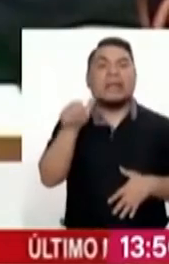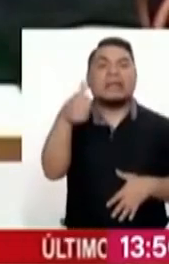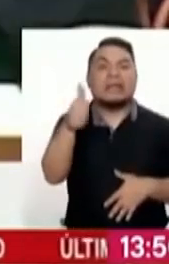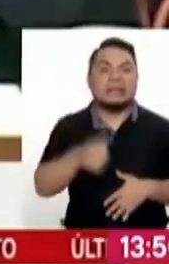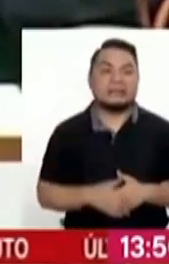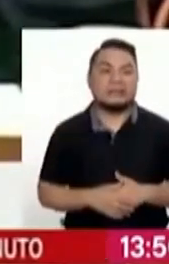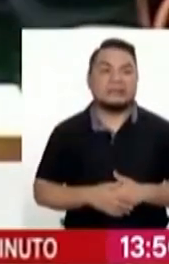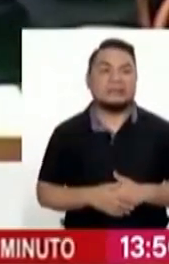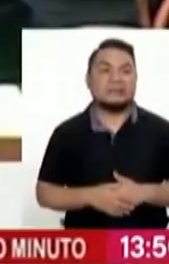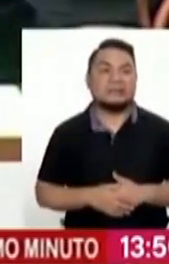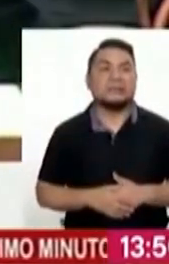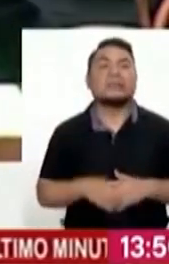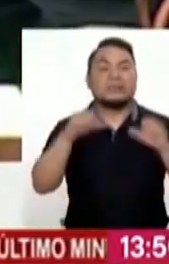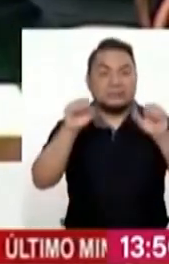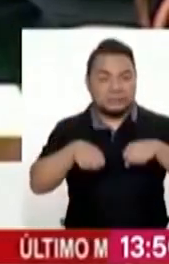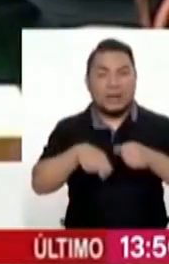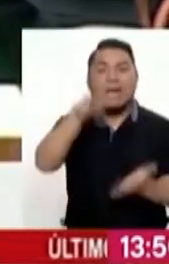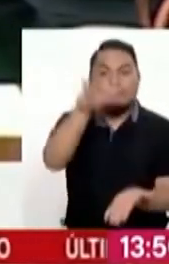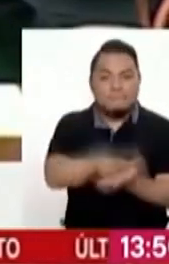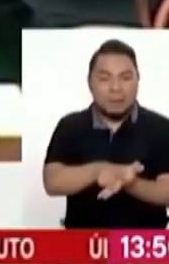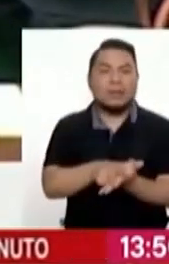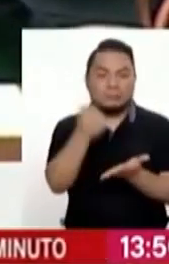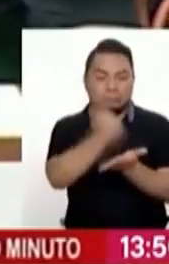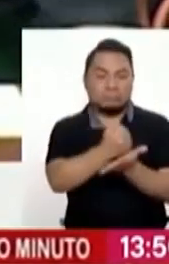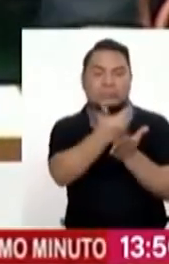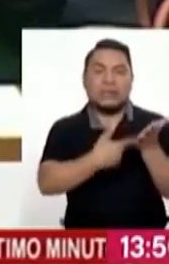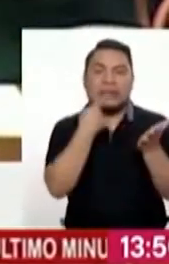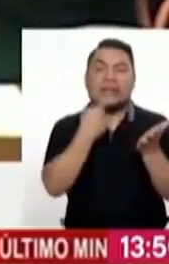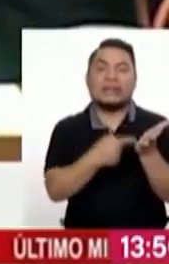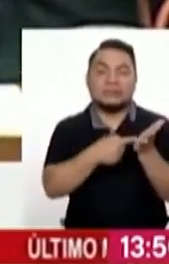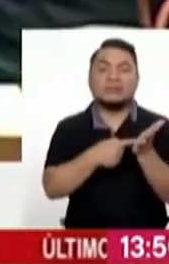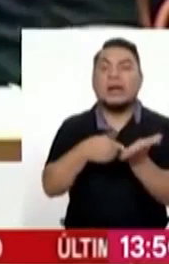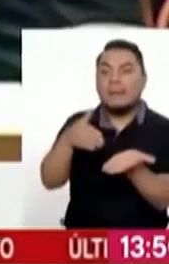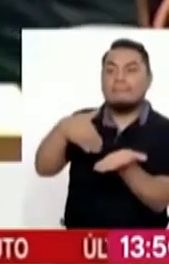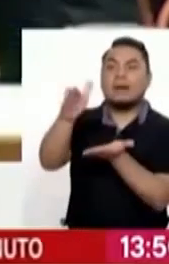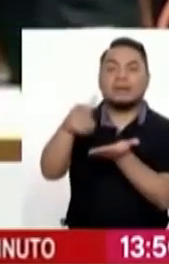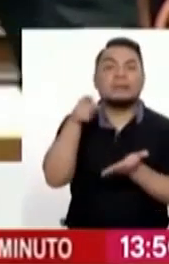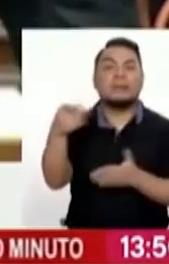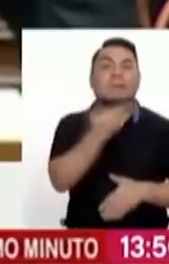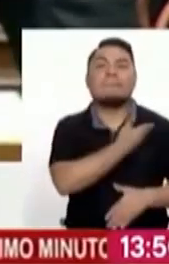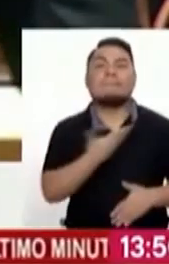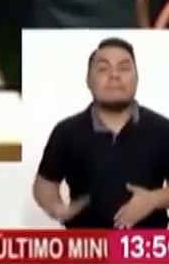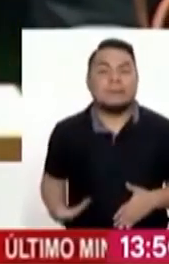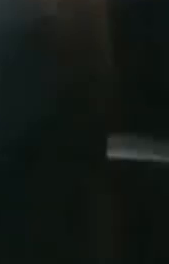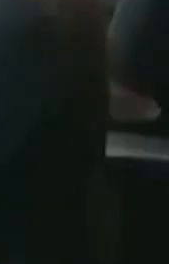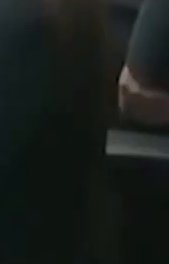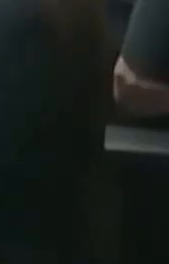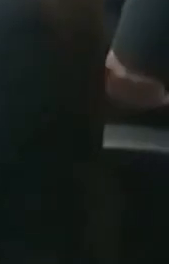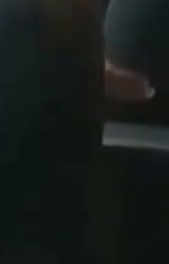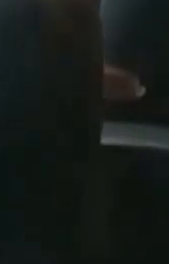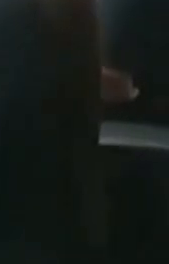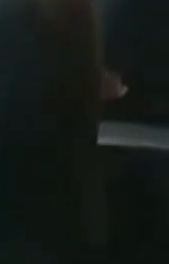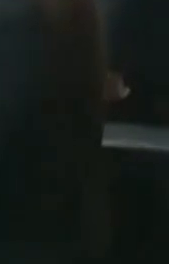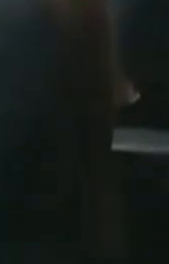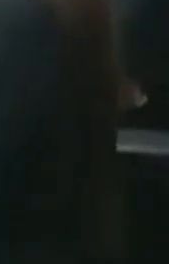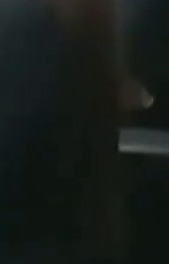el sombrero porque no era no Lucía un presidente con un sombrero arrastro que no sabía dónde ponerlo finalmente se llevó se